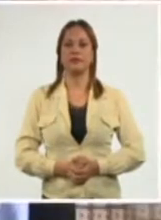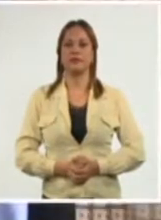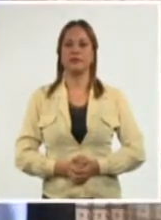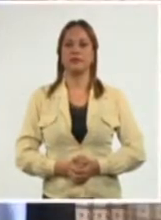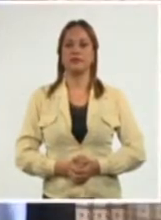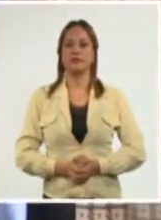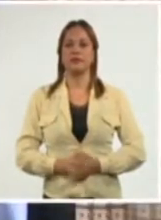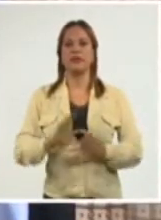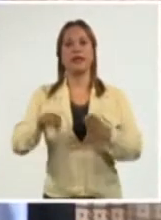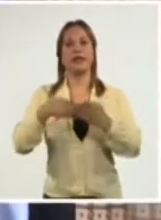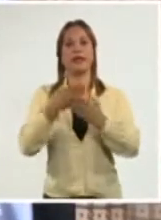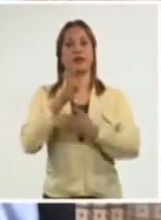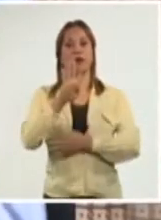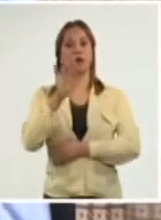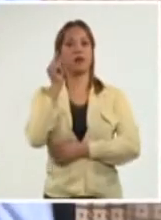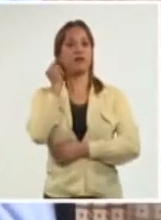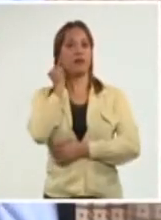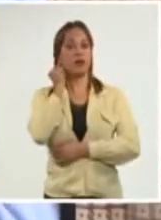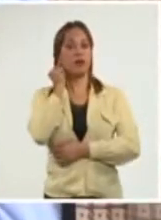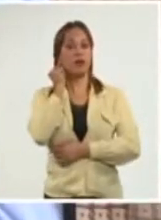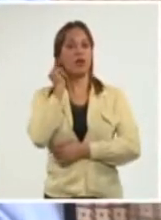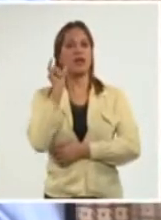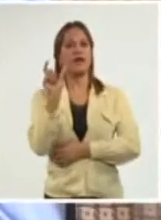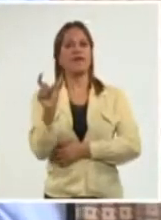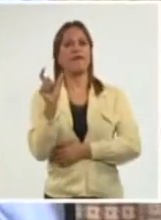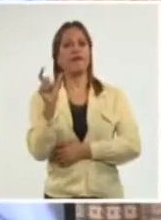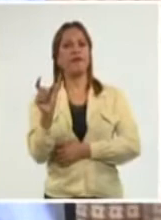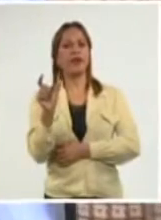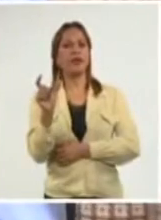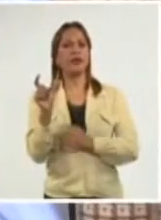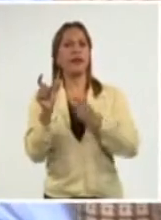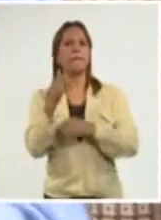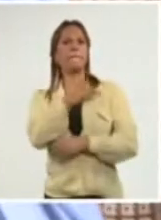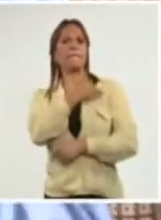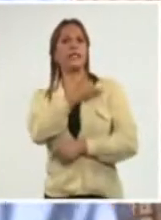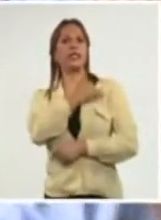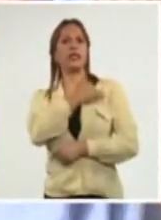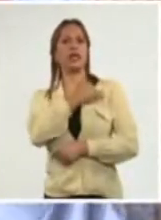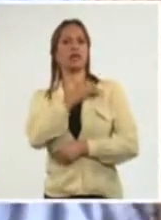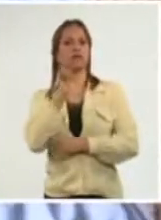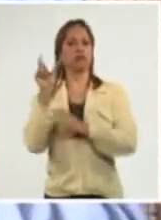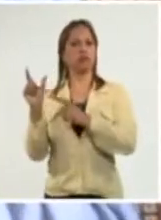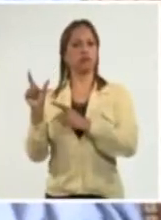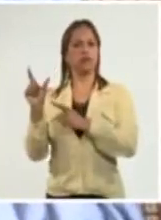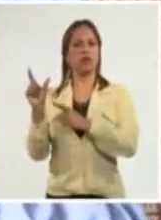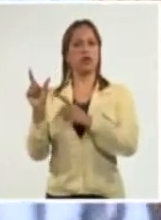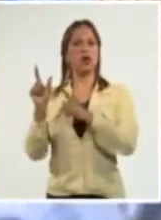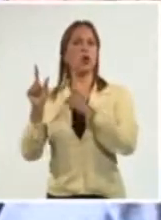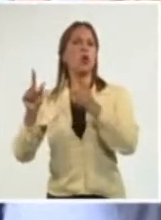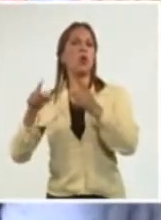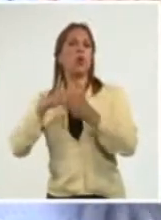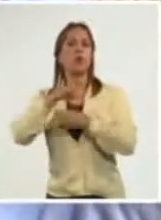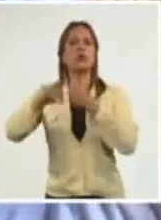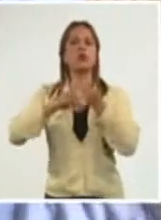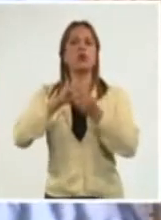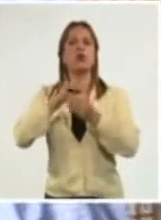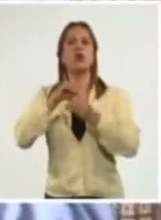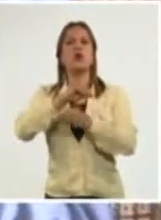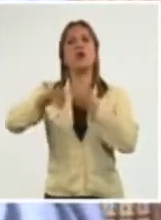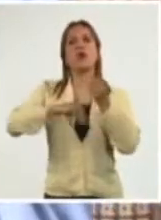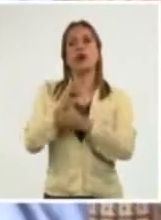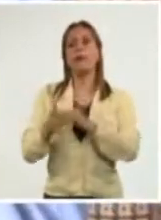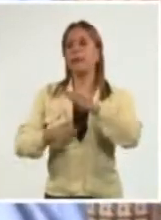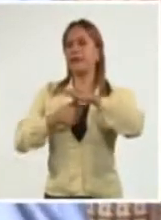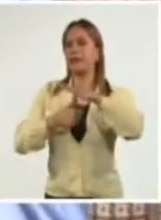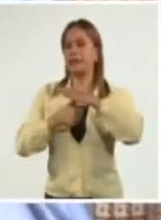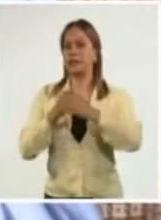El 4 de febrero no es una fecha estrictamente militar o una rebelión o un golpe de Estado, es un